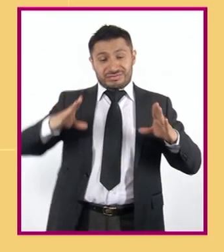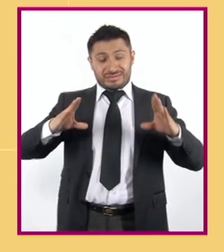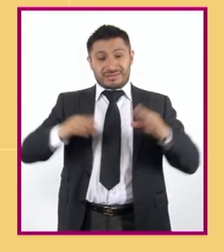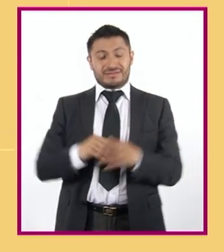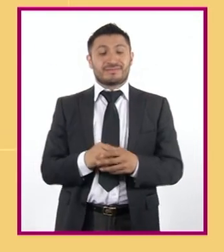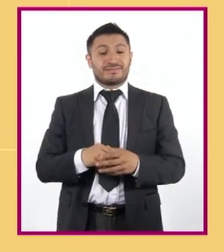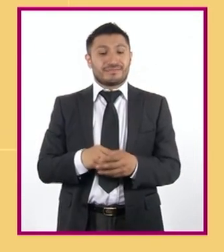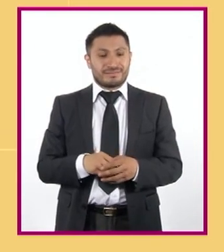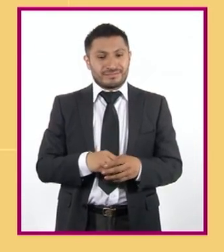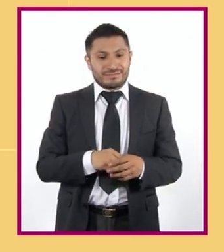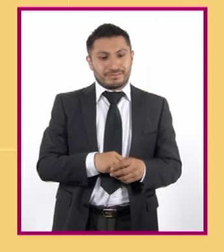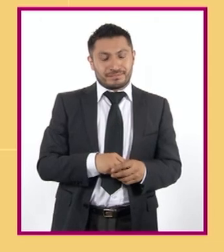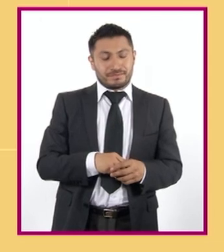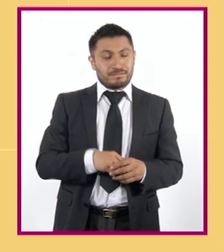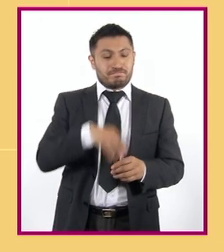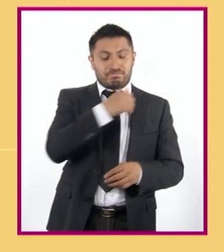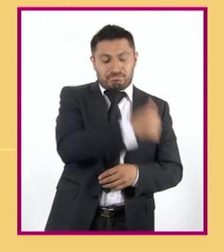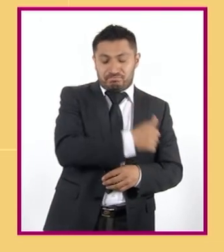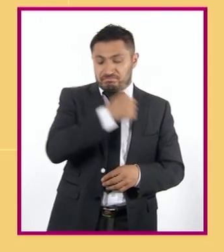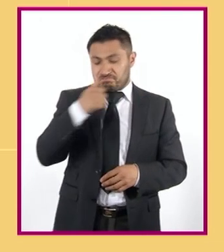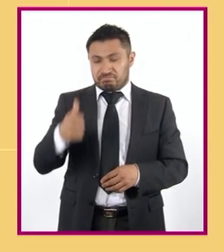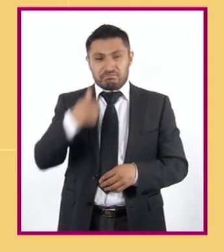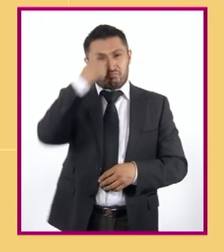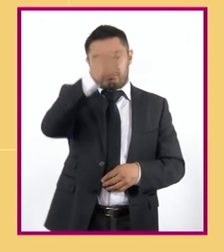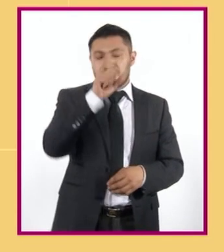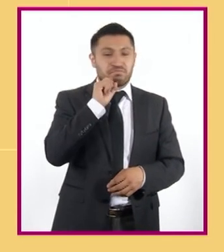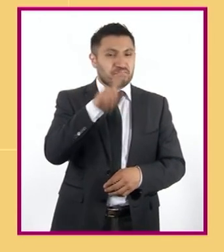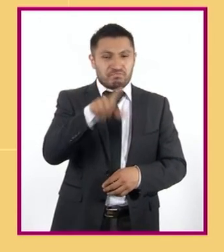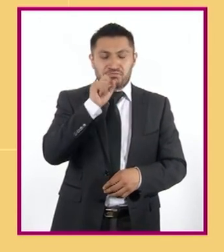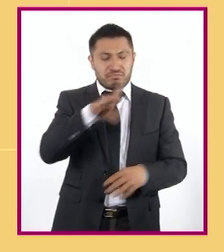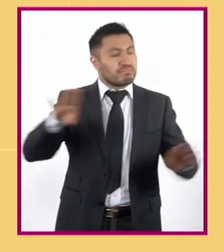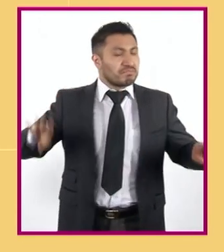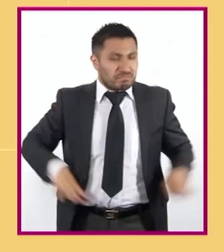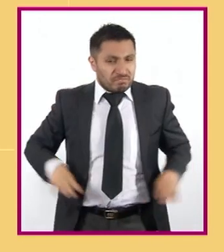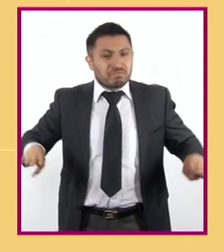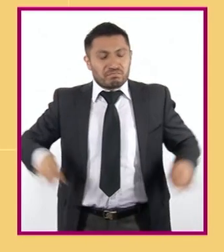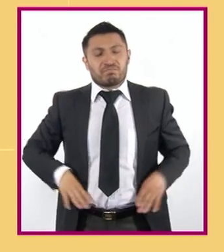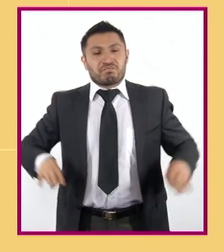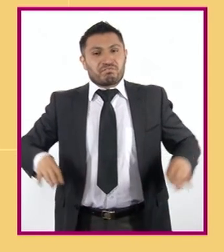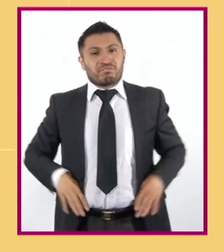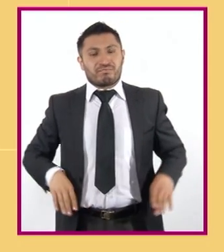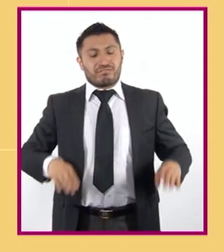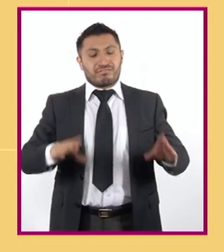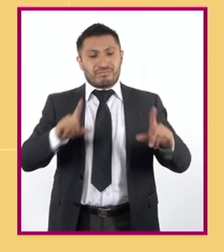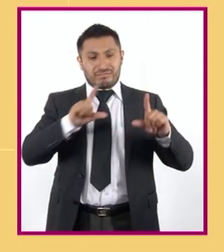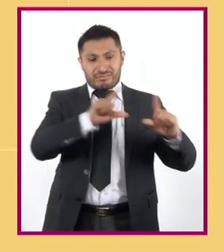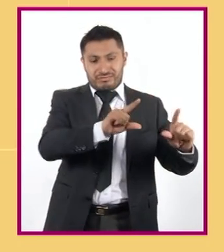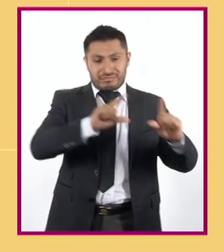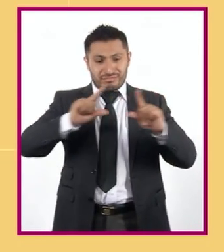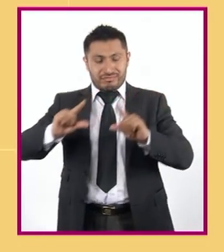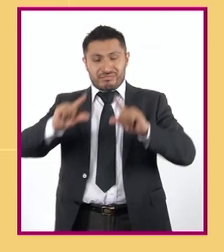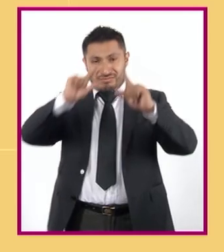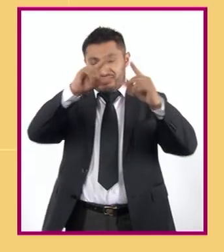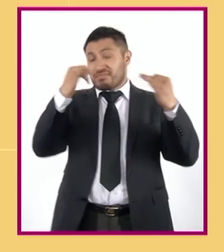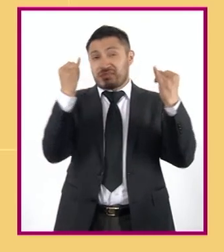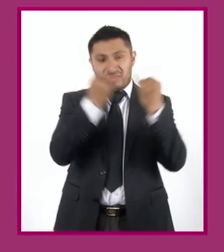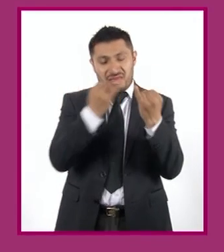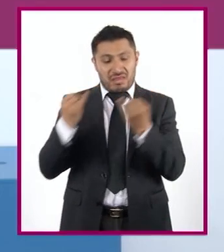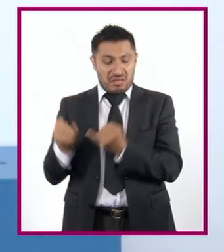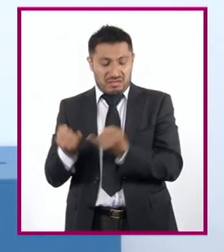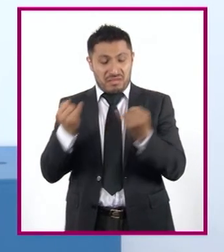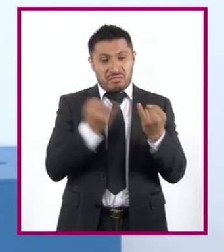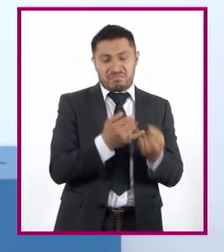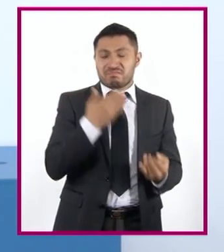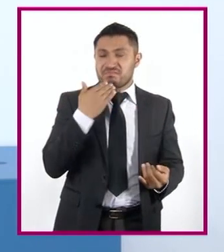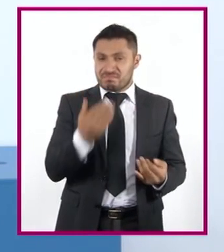trasladado sigue conservando la medida de sus ángulos, la medida de sus lados, su tamaño y su forma.